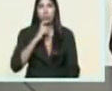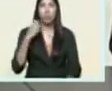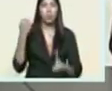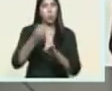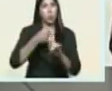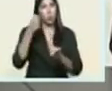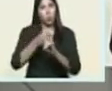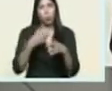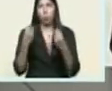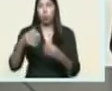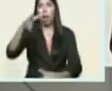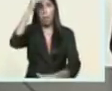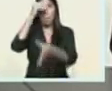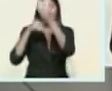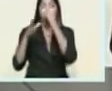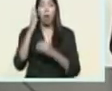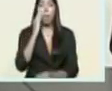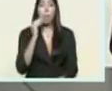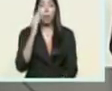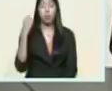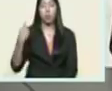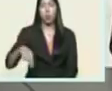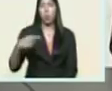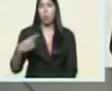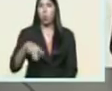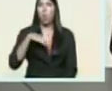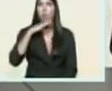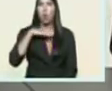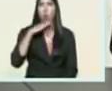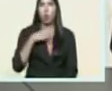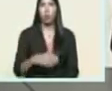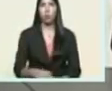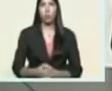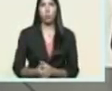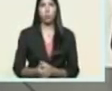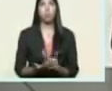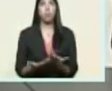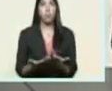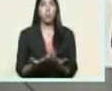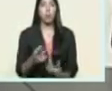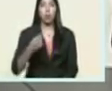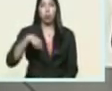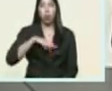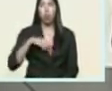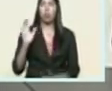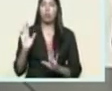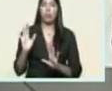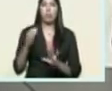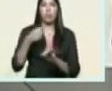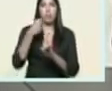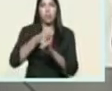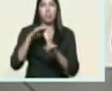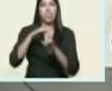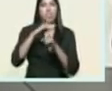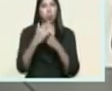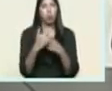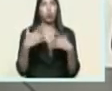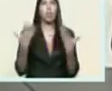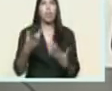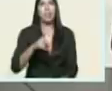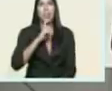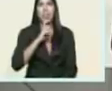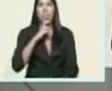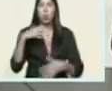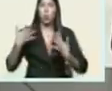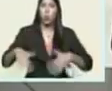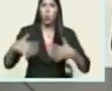de grandes lecciones, 2017. Año en que nos ha tocado enfrentar circunstancias